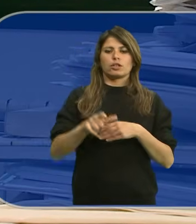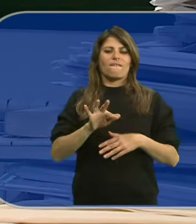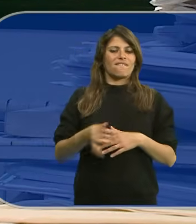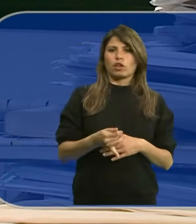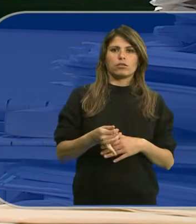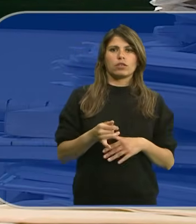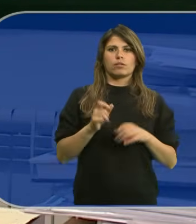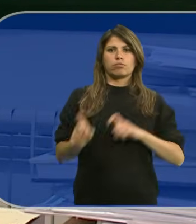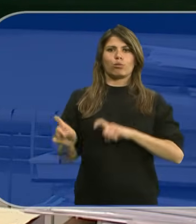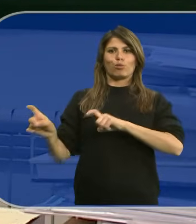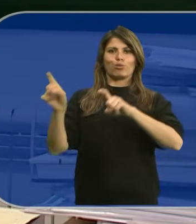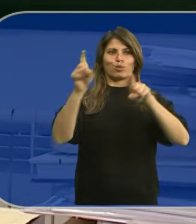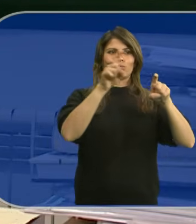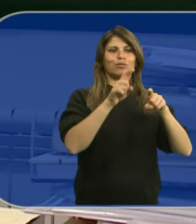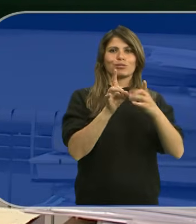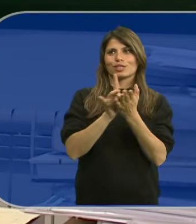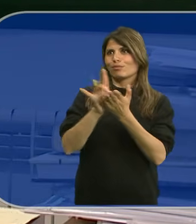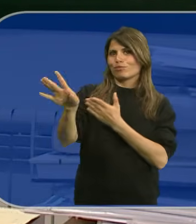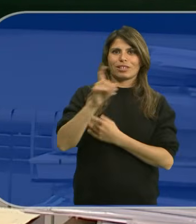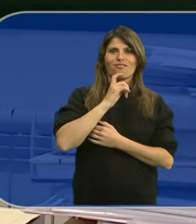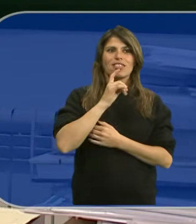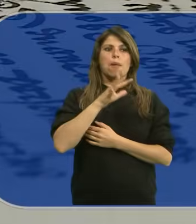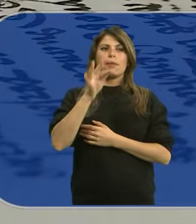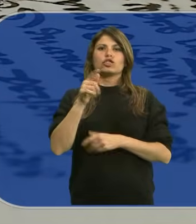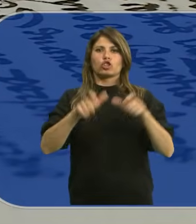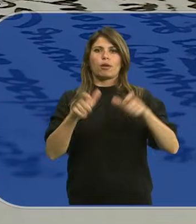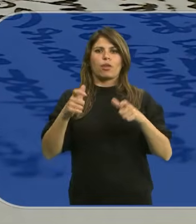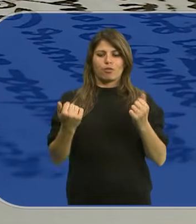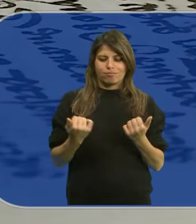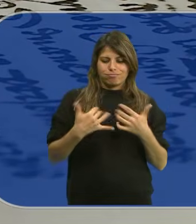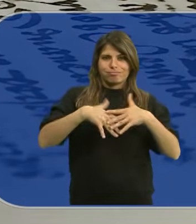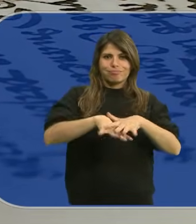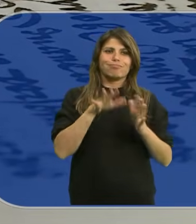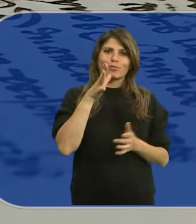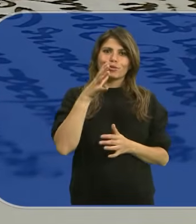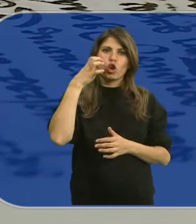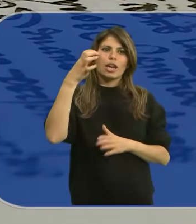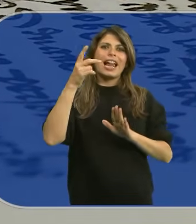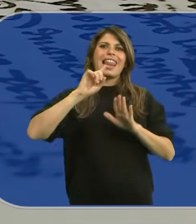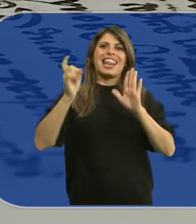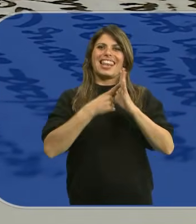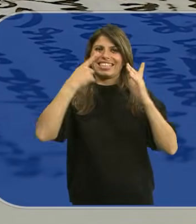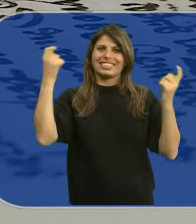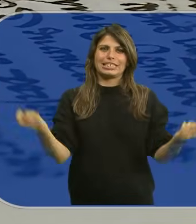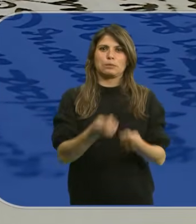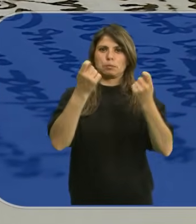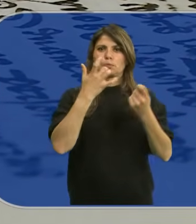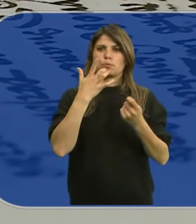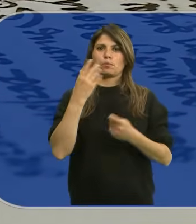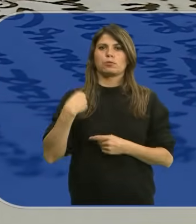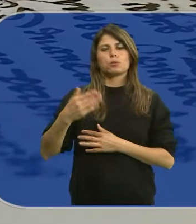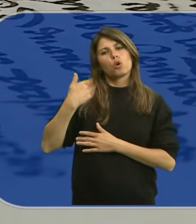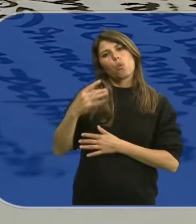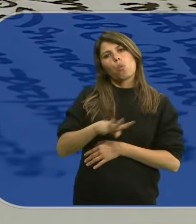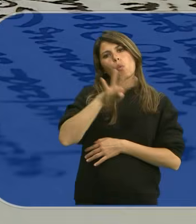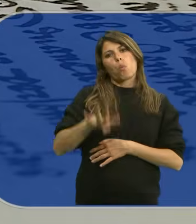se mueve de un sitio para otro. Y se van mezclando con la población, eso es así. Por eso la corona publicó leyes, como esta pragmática del 4 de